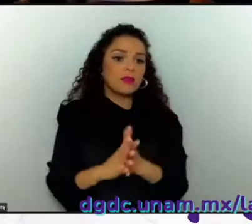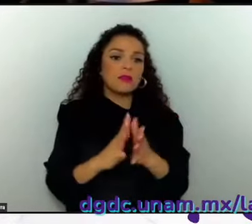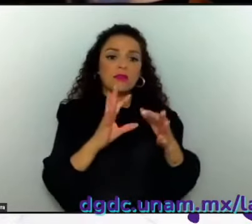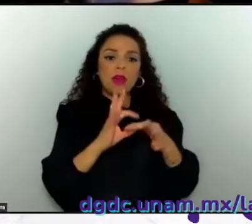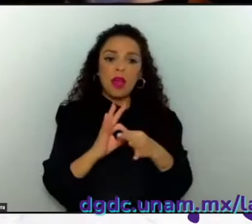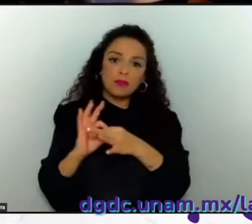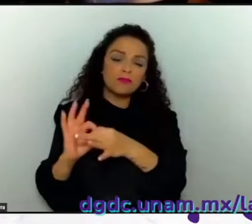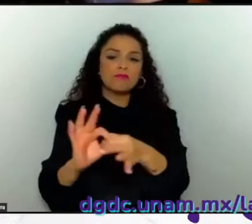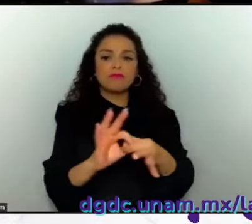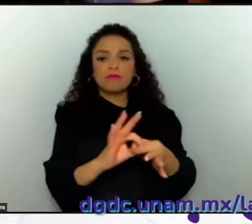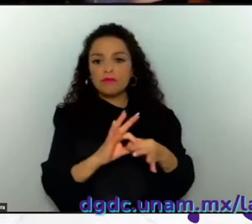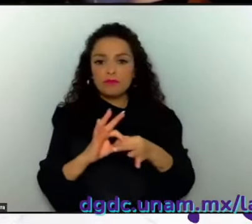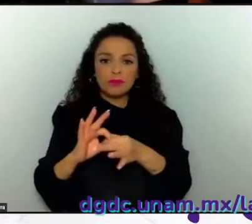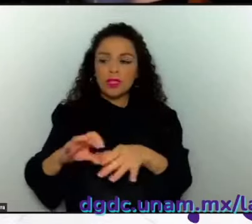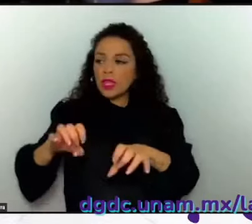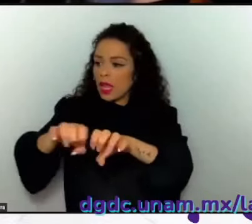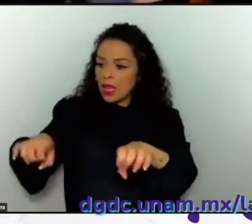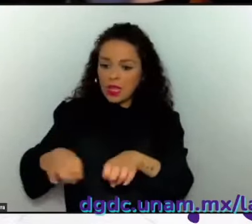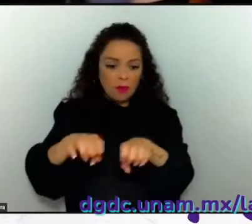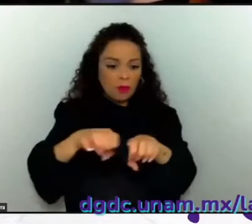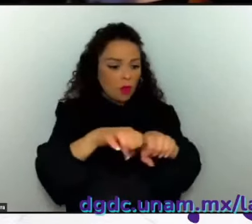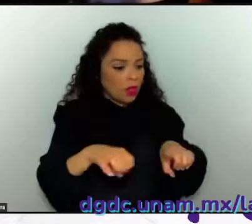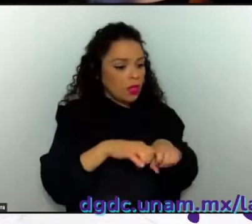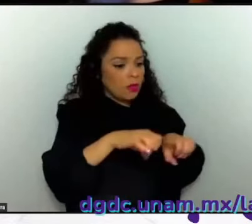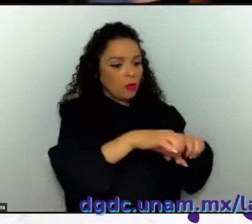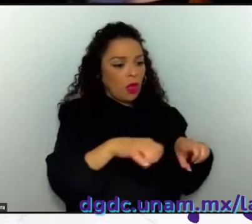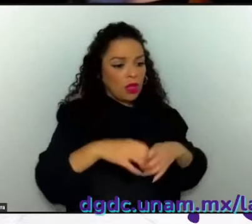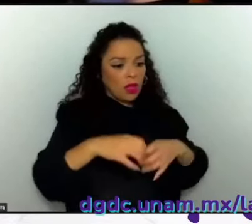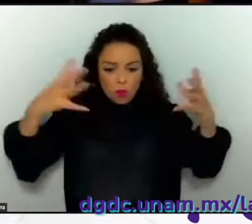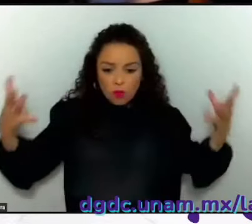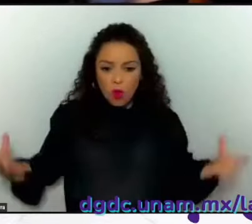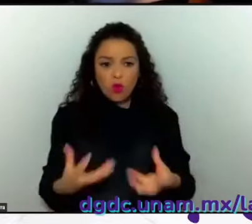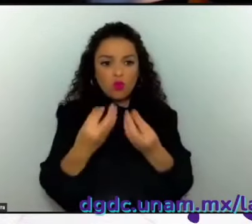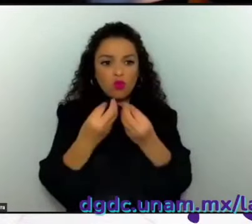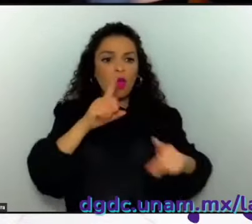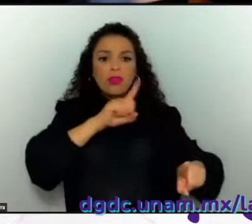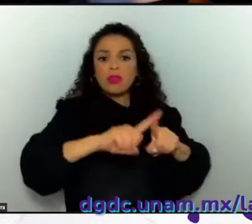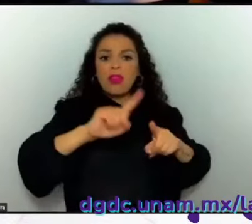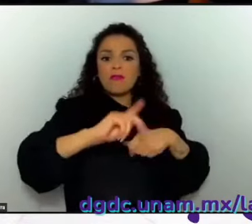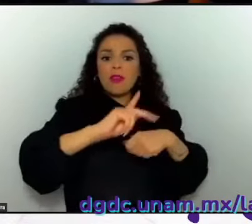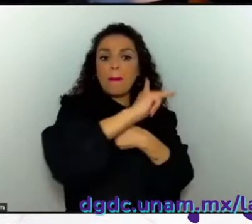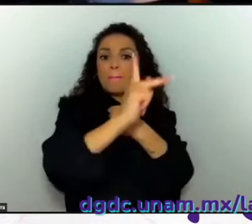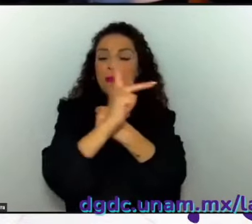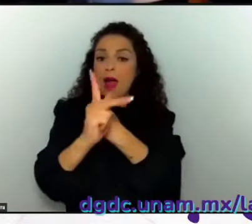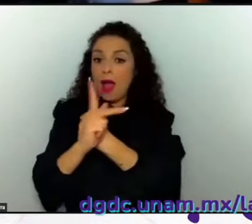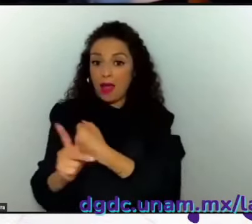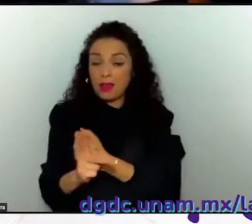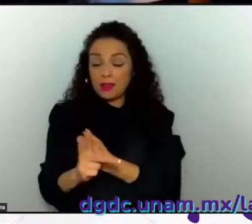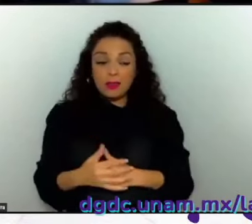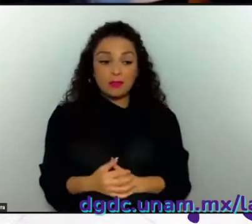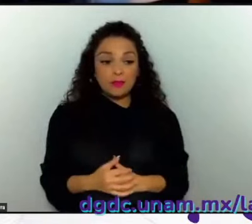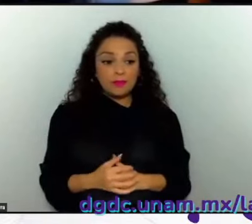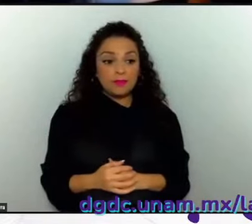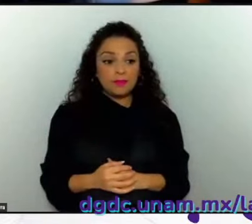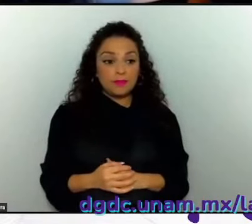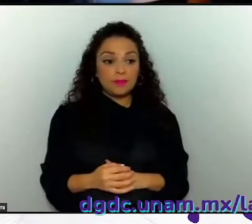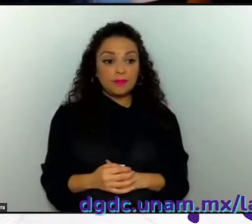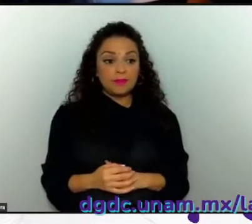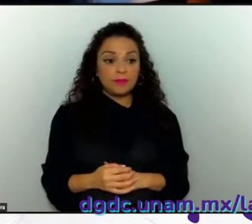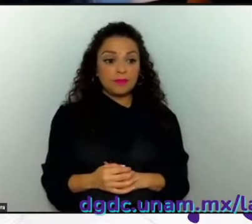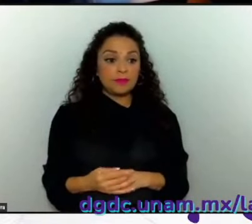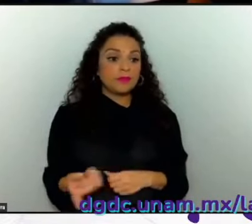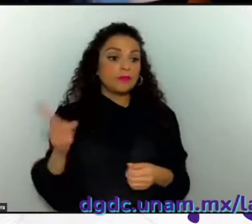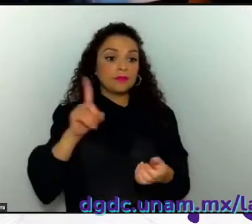el trabajo en equipo de diferentes naciones. Entonces, creo que es una tendencia natural, la tendencia que está dada